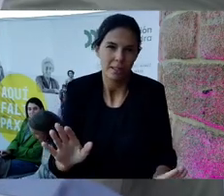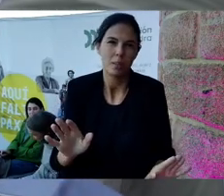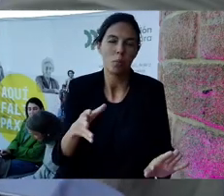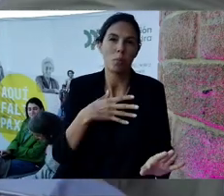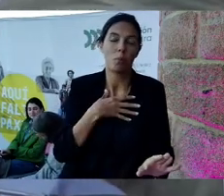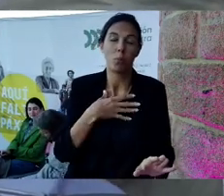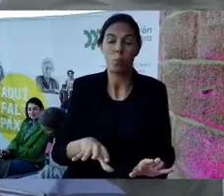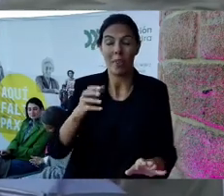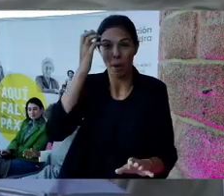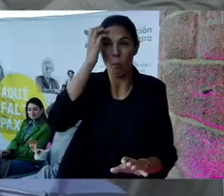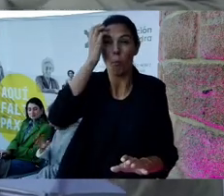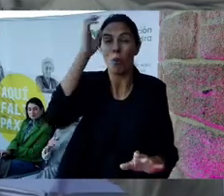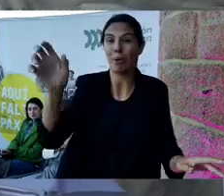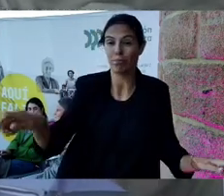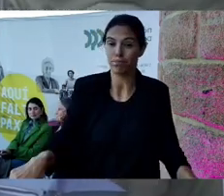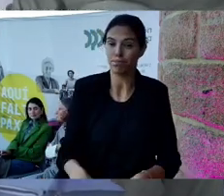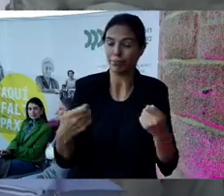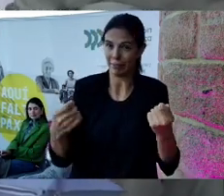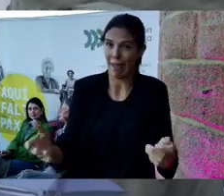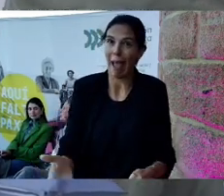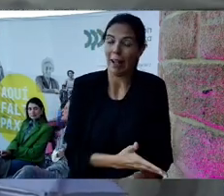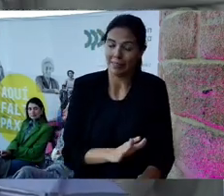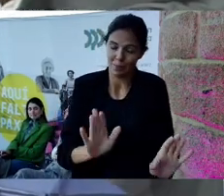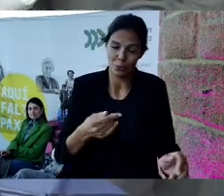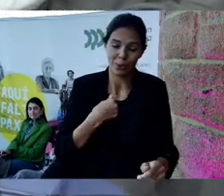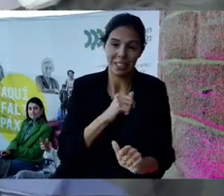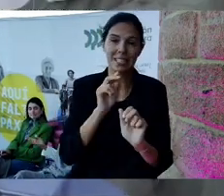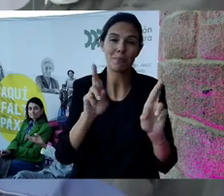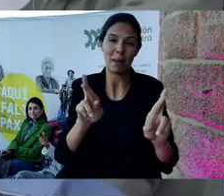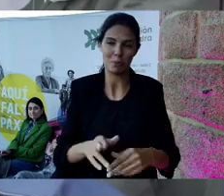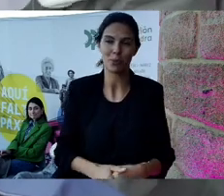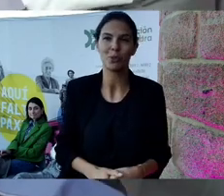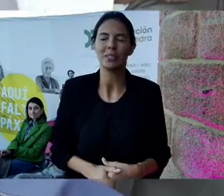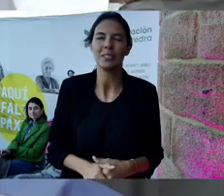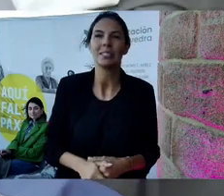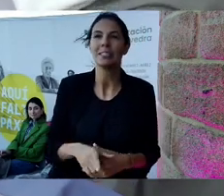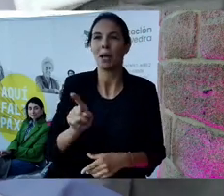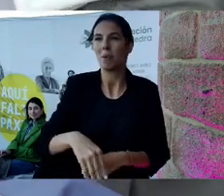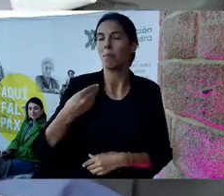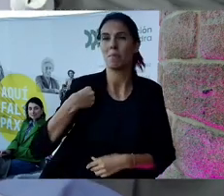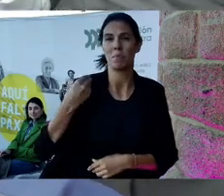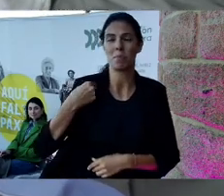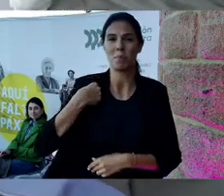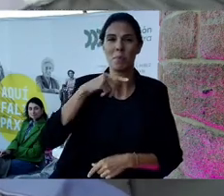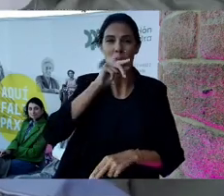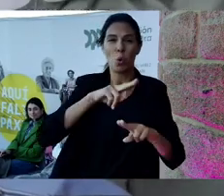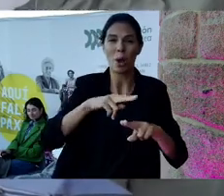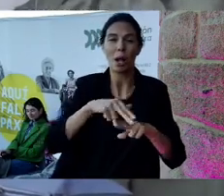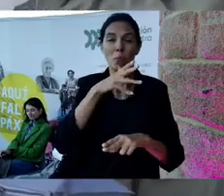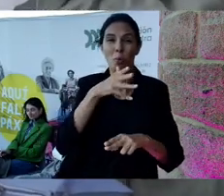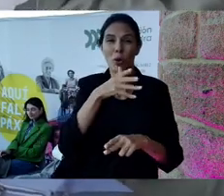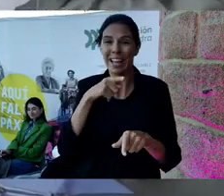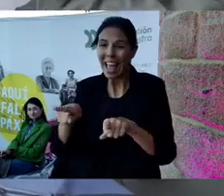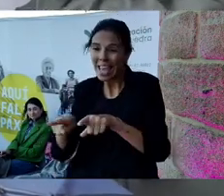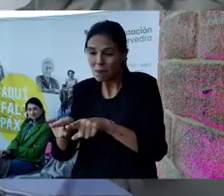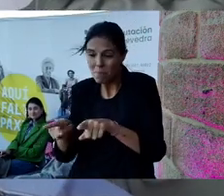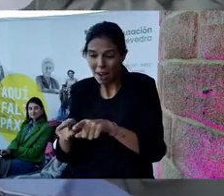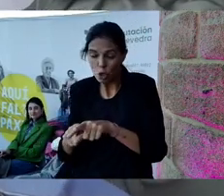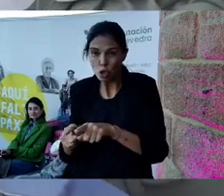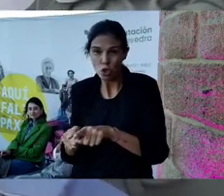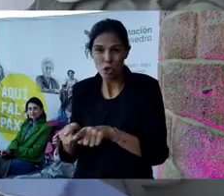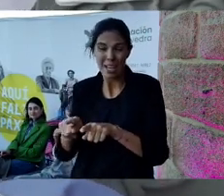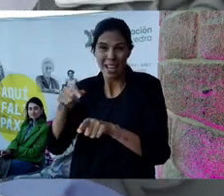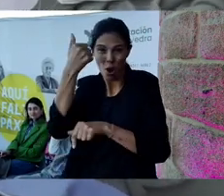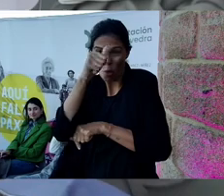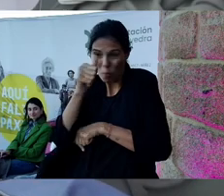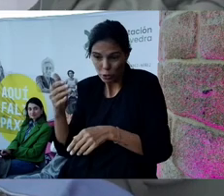no se cargue en la institución de la corona antes, esperemos, también por lo mismo que Urraca, porque no tiene hermanos varones.